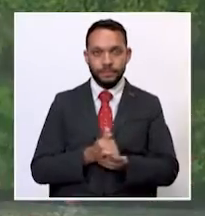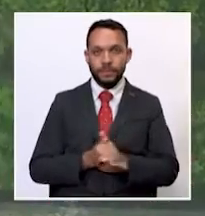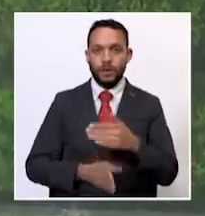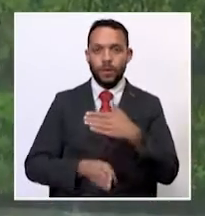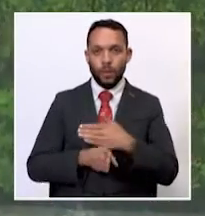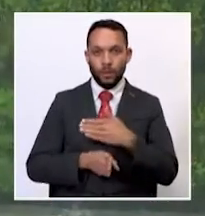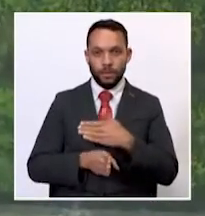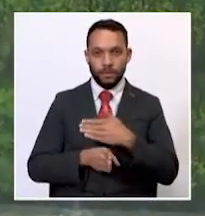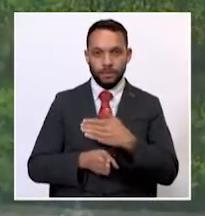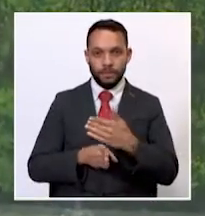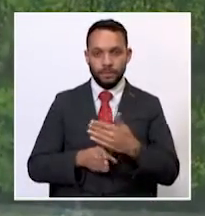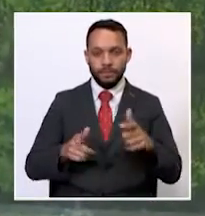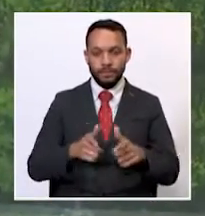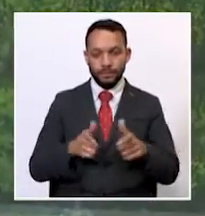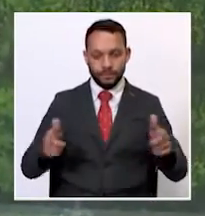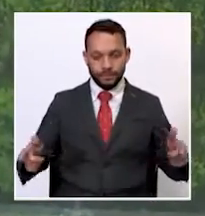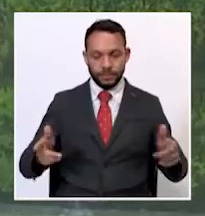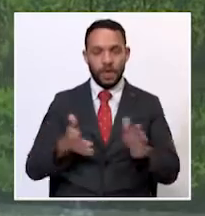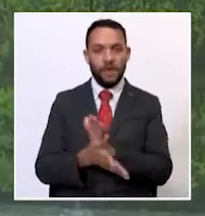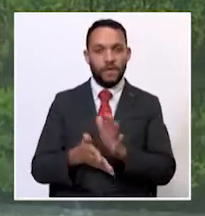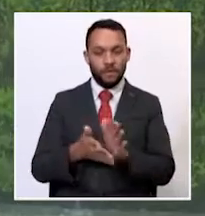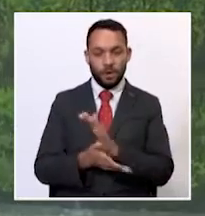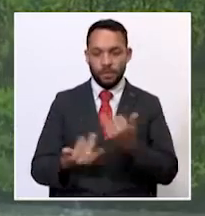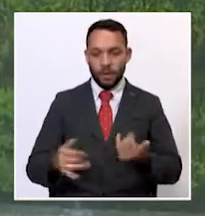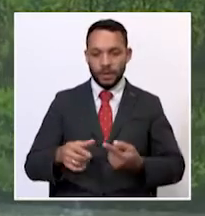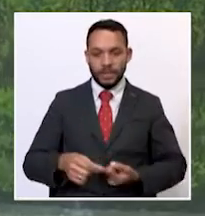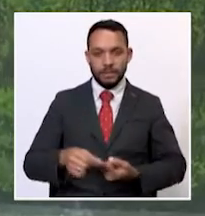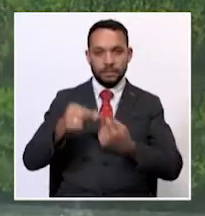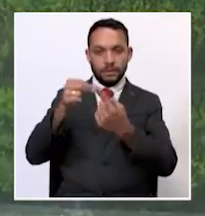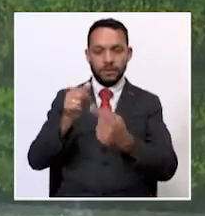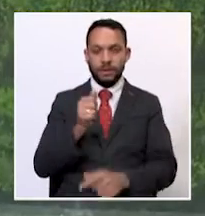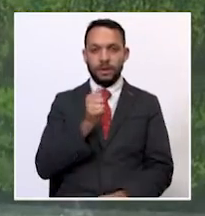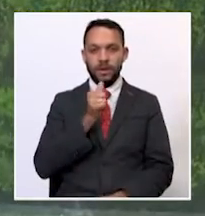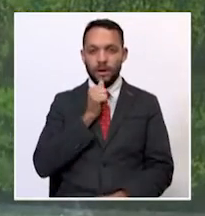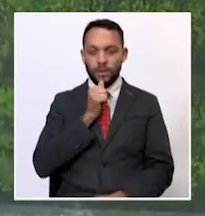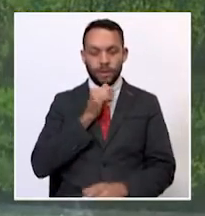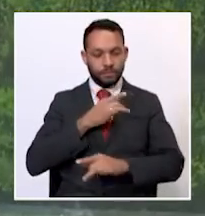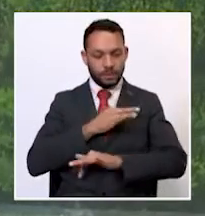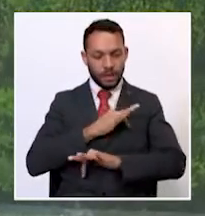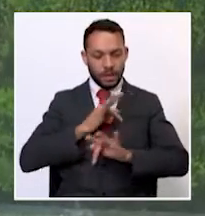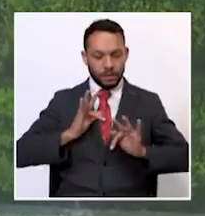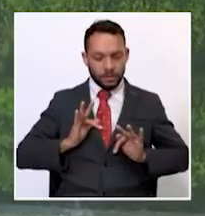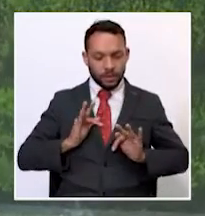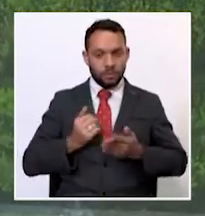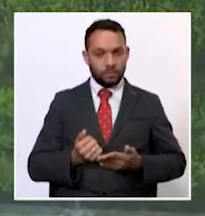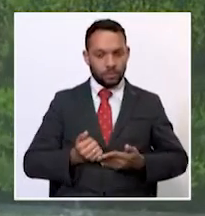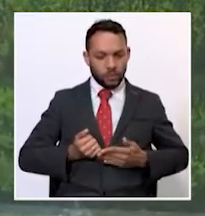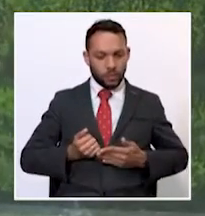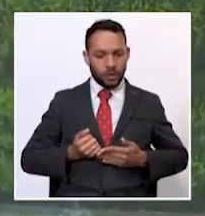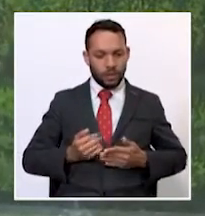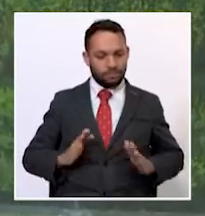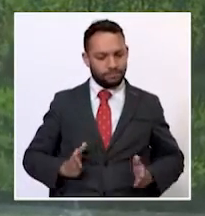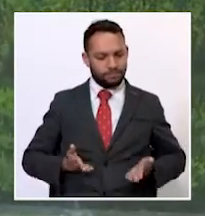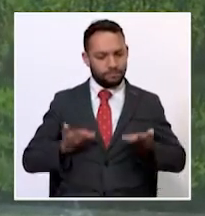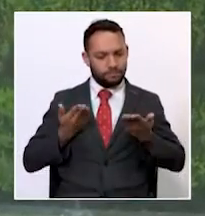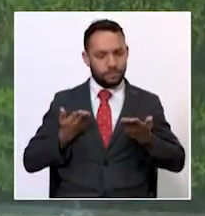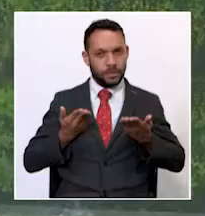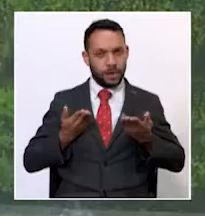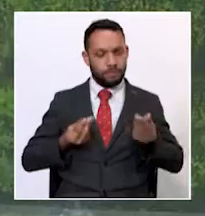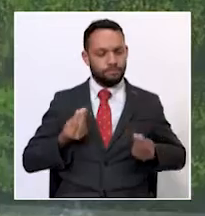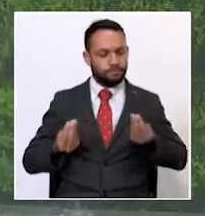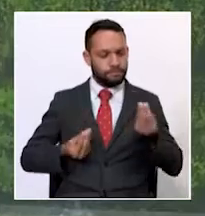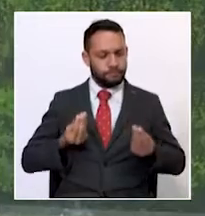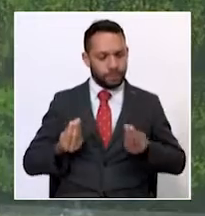Continuamos en este gran programa y este gran especial de hidrología, hidroterapia médica que tenemos en nuestros parques de la salud, con la finalidad de